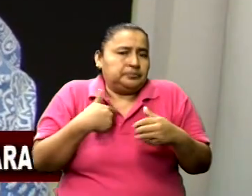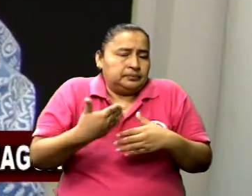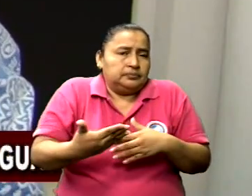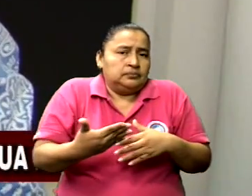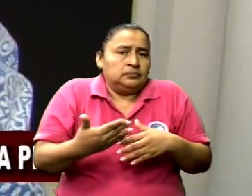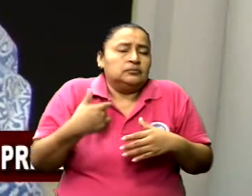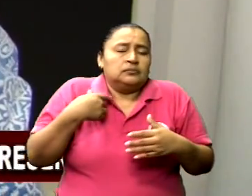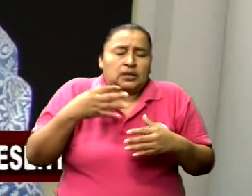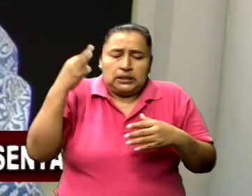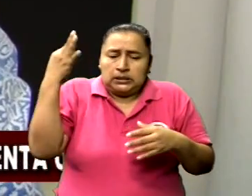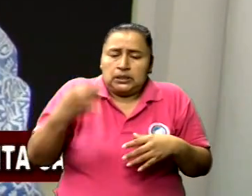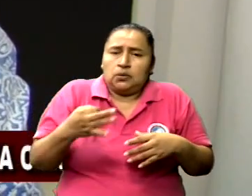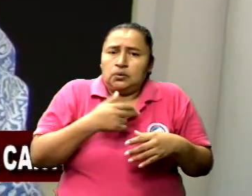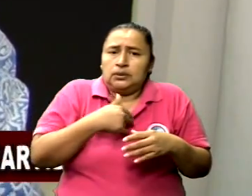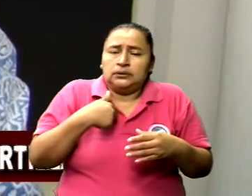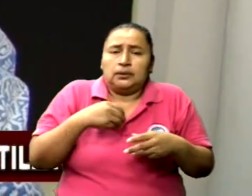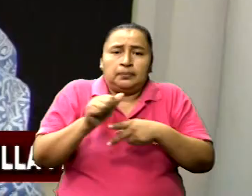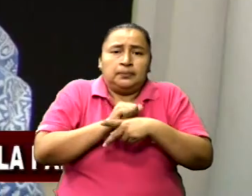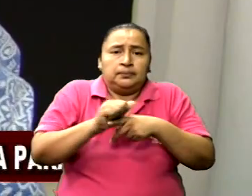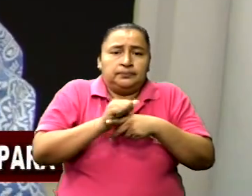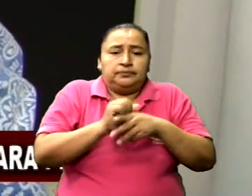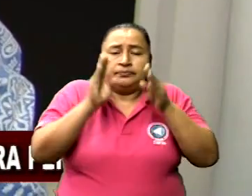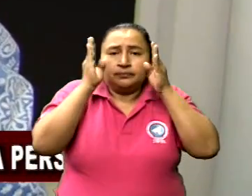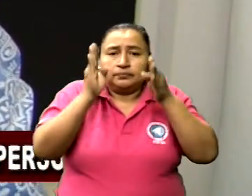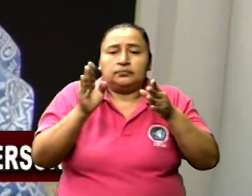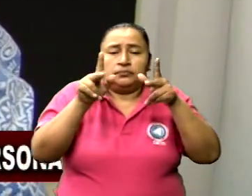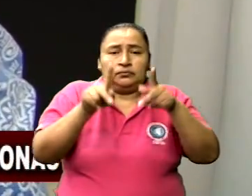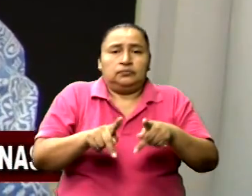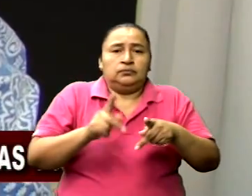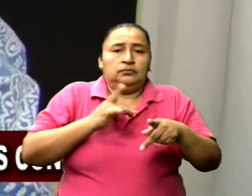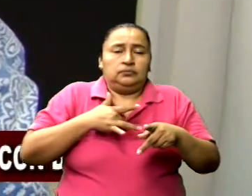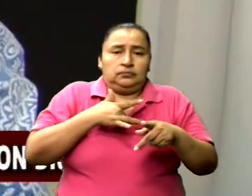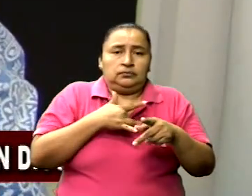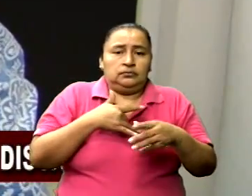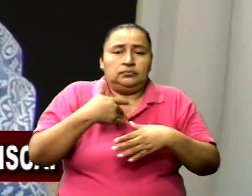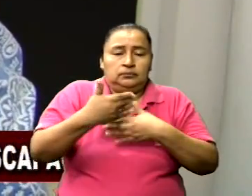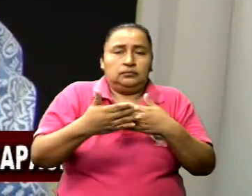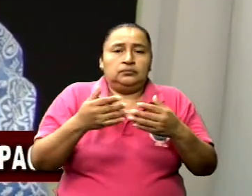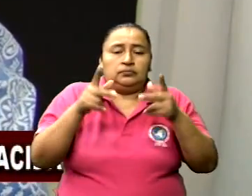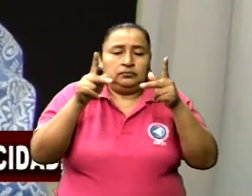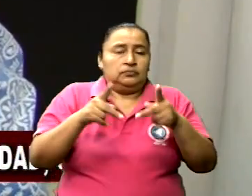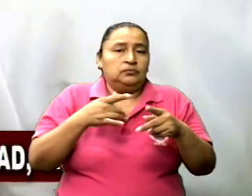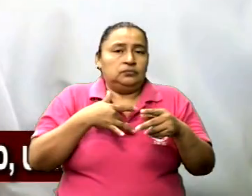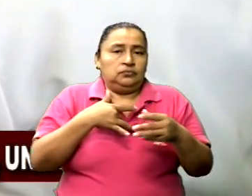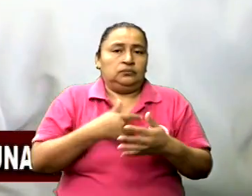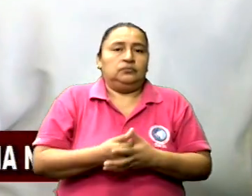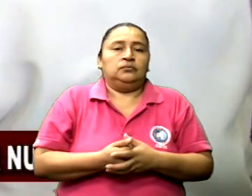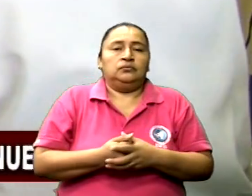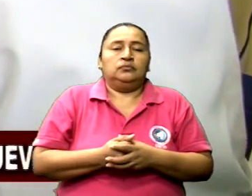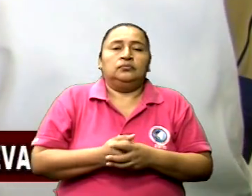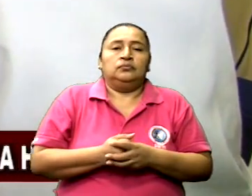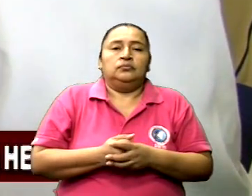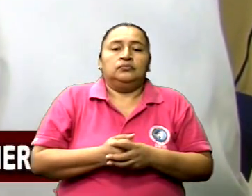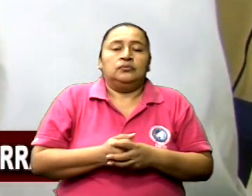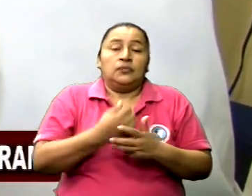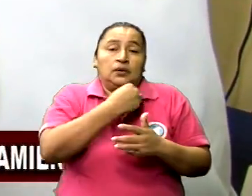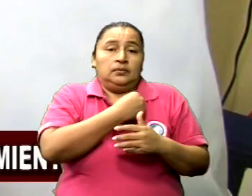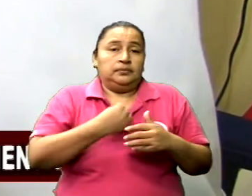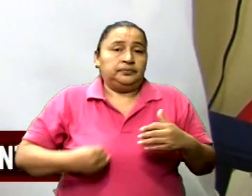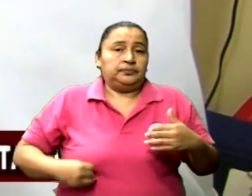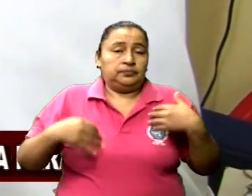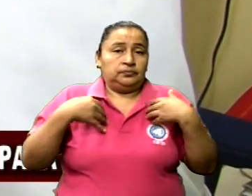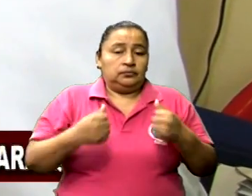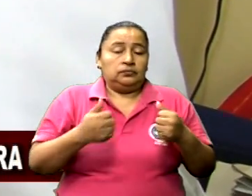poder asegurar esa prestación de servicios que nuestra población necesita. El Ministerio de